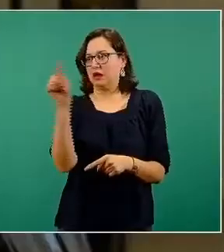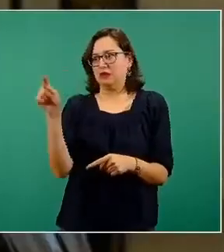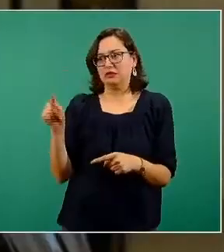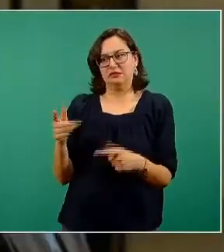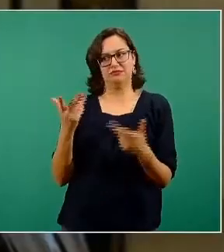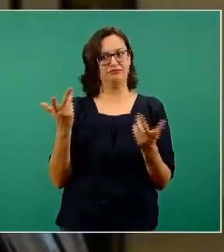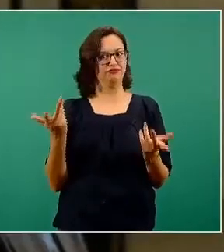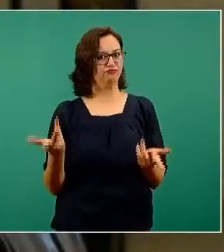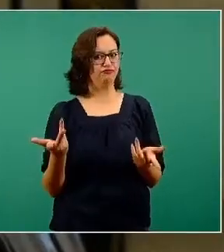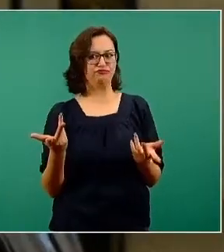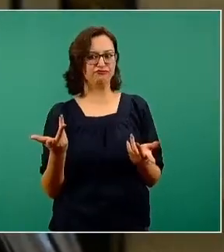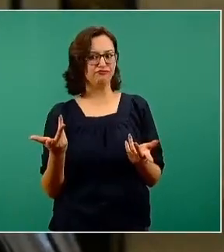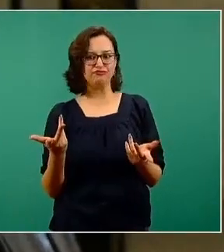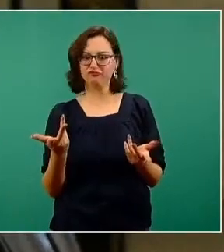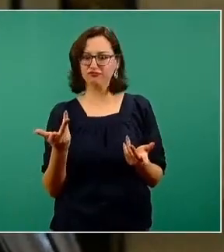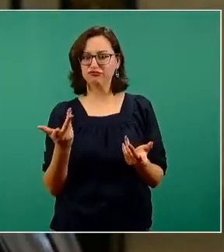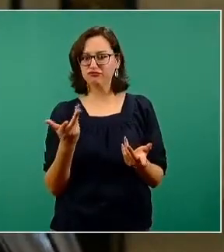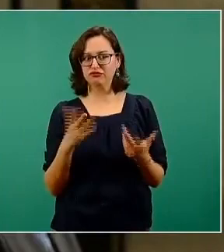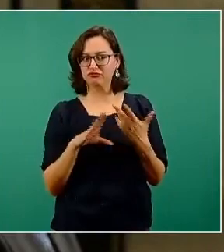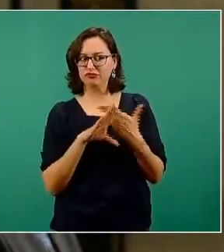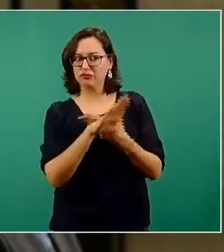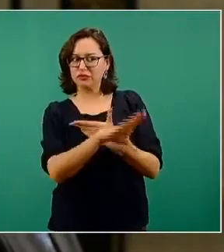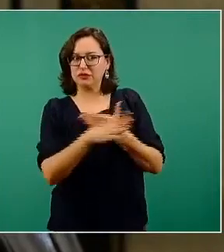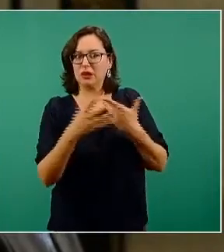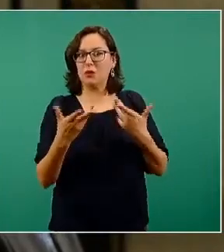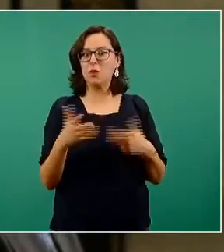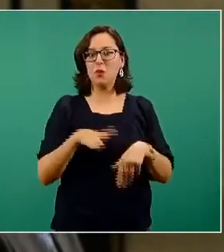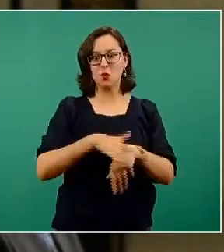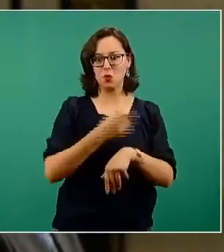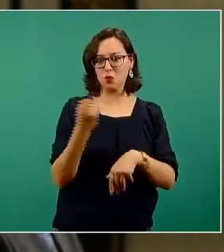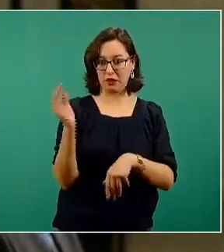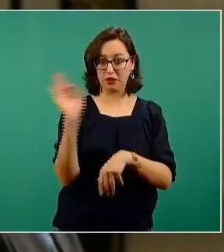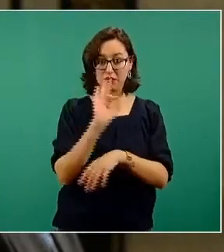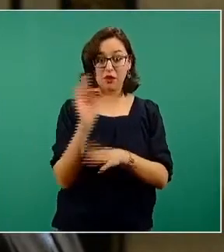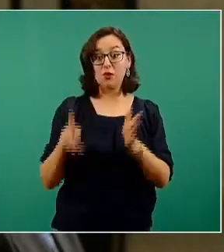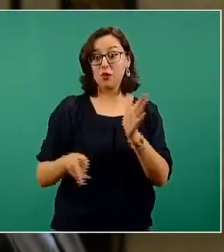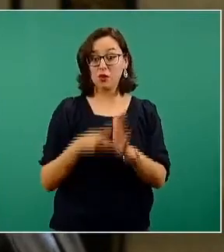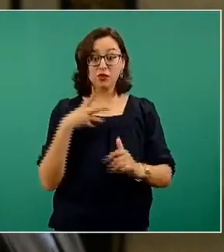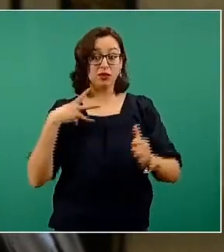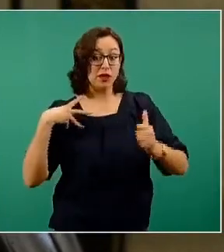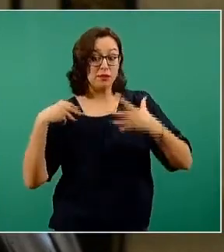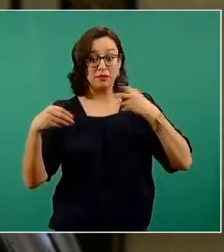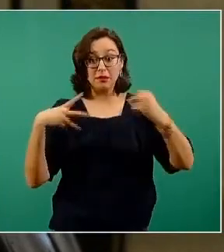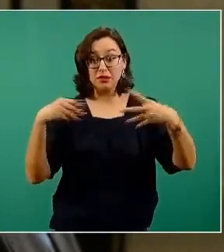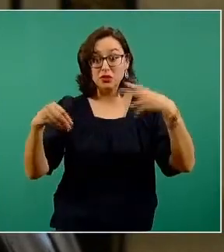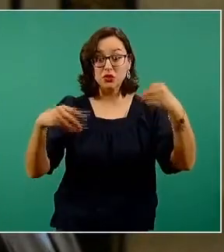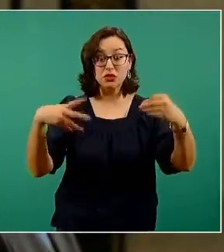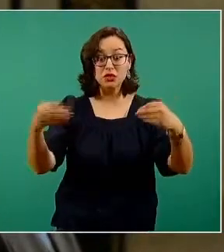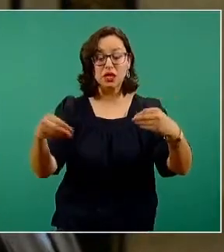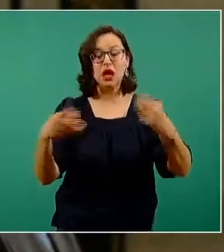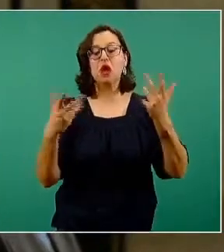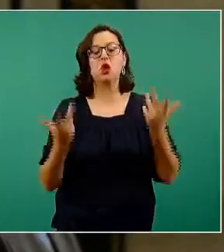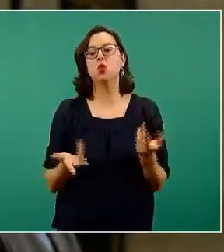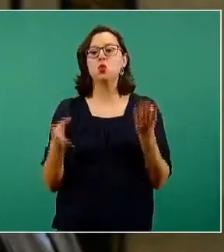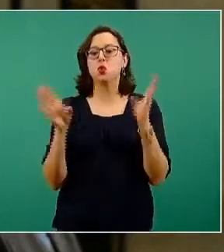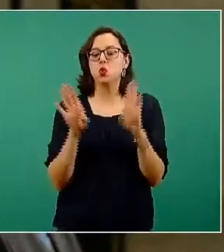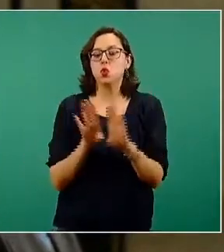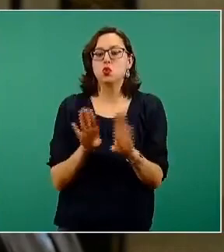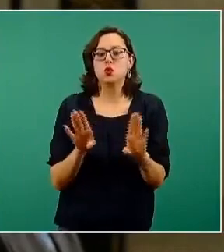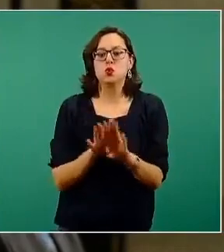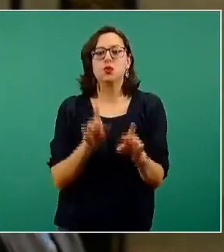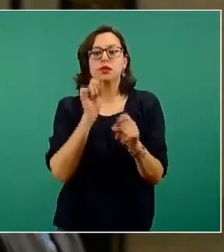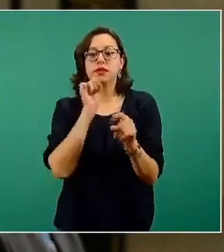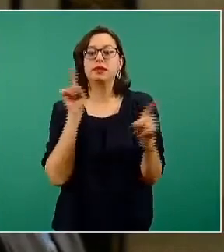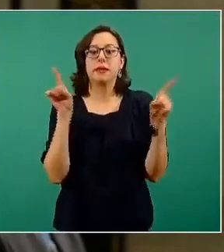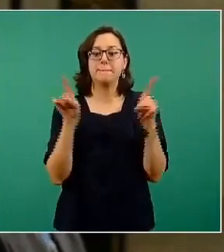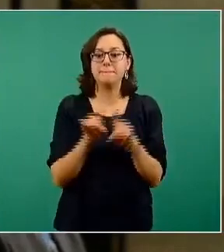evitar precisamente un riesgo de rebrote? ¿Cómo se estaría trabajando? ¿Cómo se va a estar coordinando precisamente? Estamos hablando también de